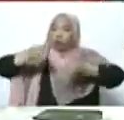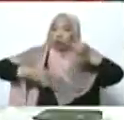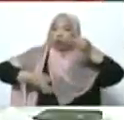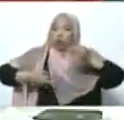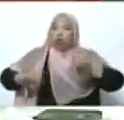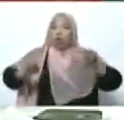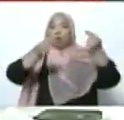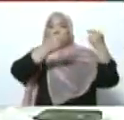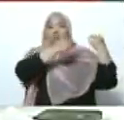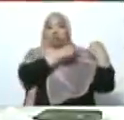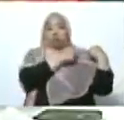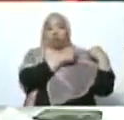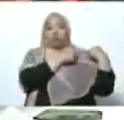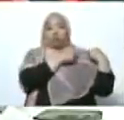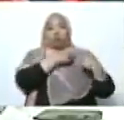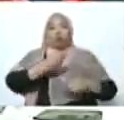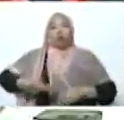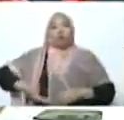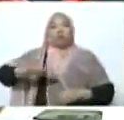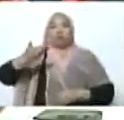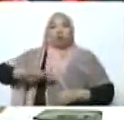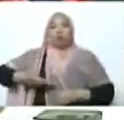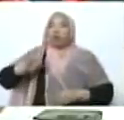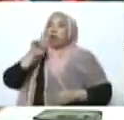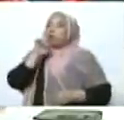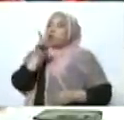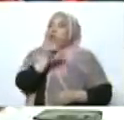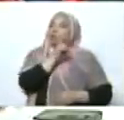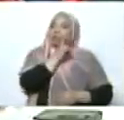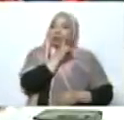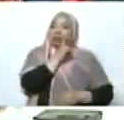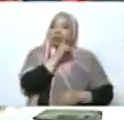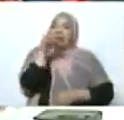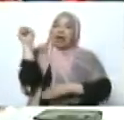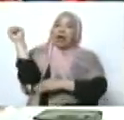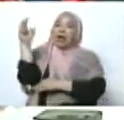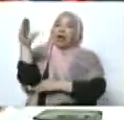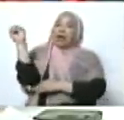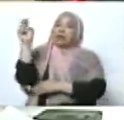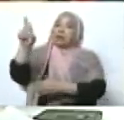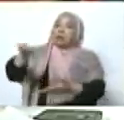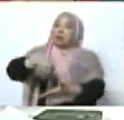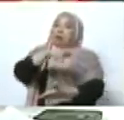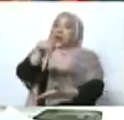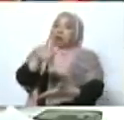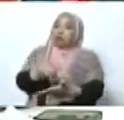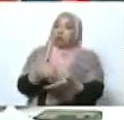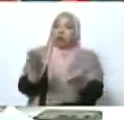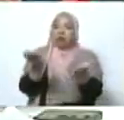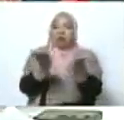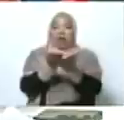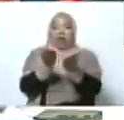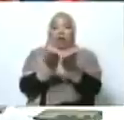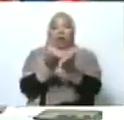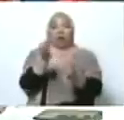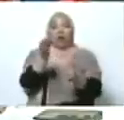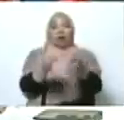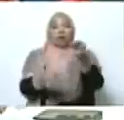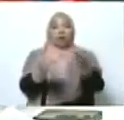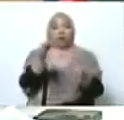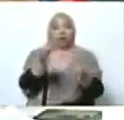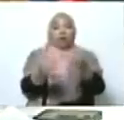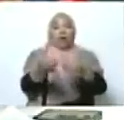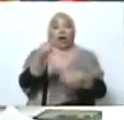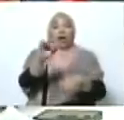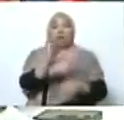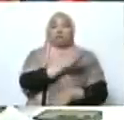rango, ha sido nombrada por la Asamblea Nacional, o de la Escuela de la Magistratura, deben tener sus propias